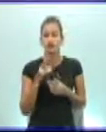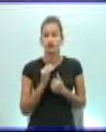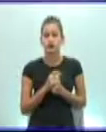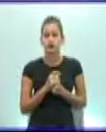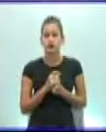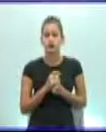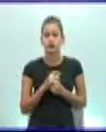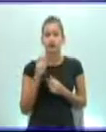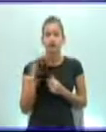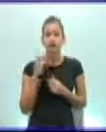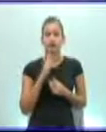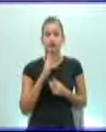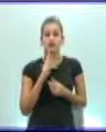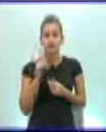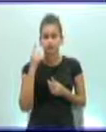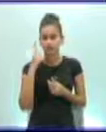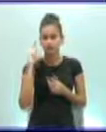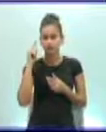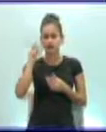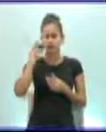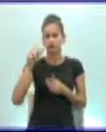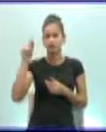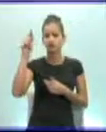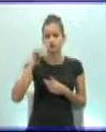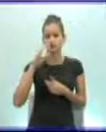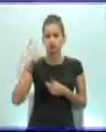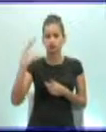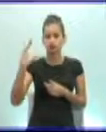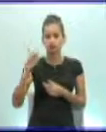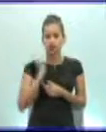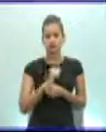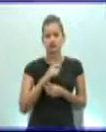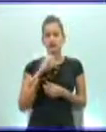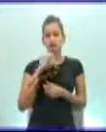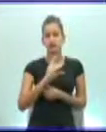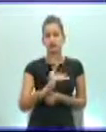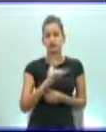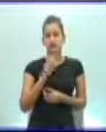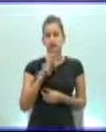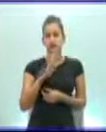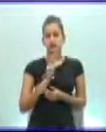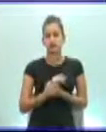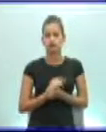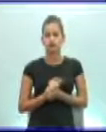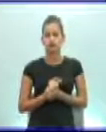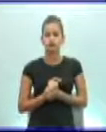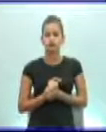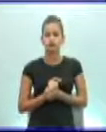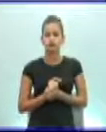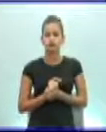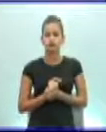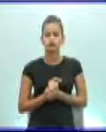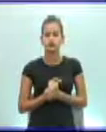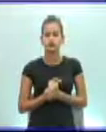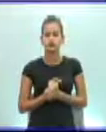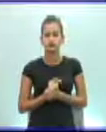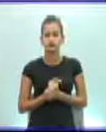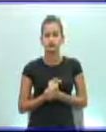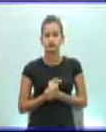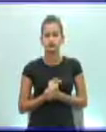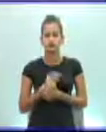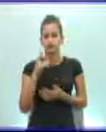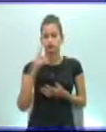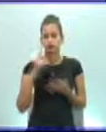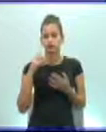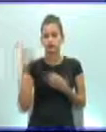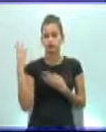Entonces, bueno, aquí vamos a ver el segundo, ya coloco la respuesta, pero quiero comentarlo. Ahora nos hablan del dominio numérico más restringido al que pertenecen las